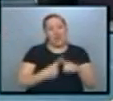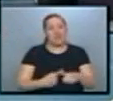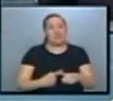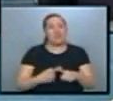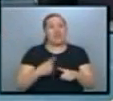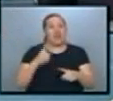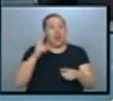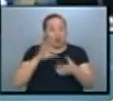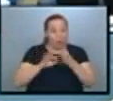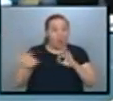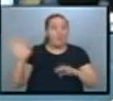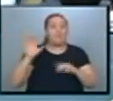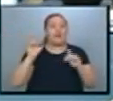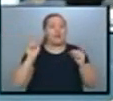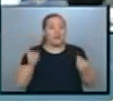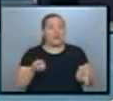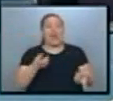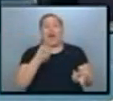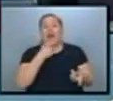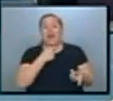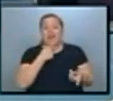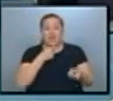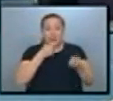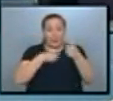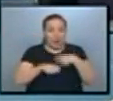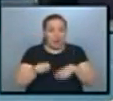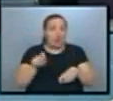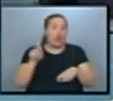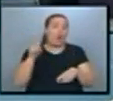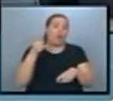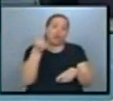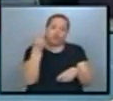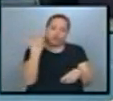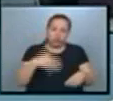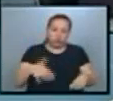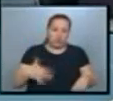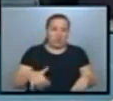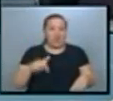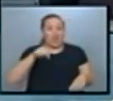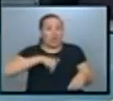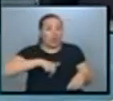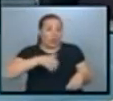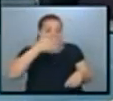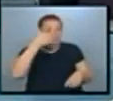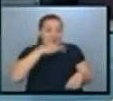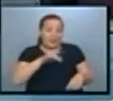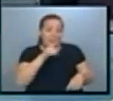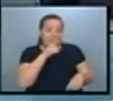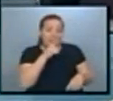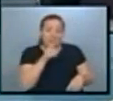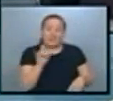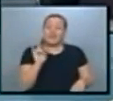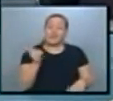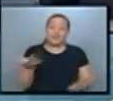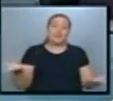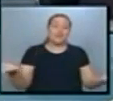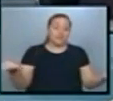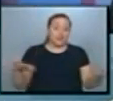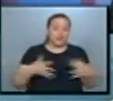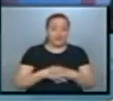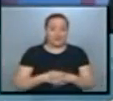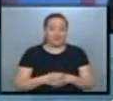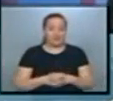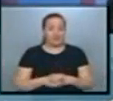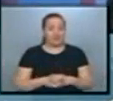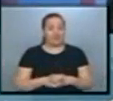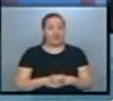Sí. Sí, bueno. Racing lo vendieron una fortuna a Europa, claro. A Italia. Sí, sí. Bueno, este es el último tren, entonces. Y sí, esa es la lectura. Que se porte